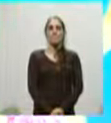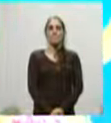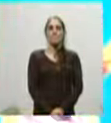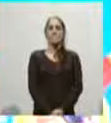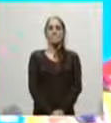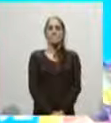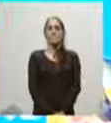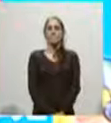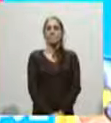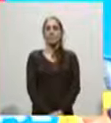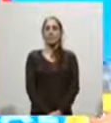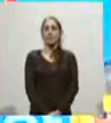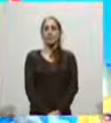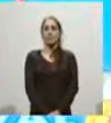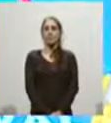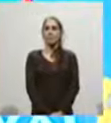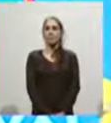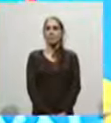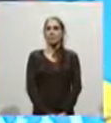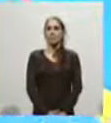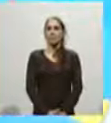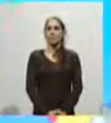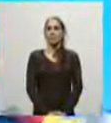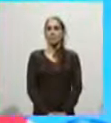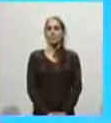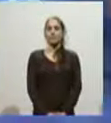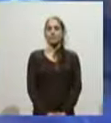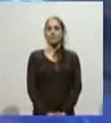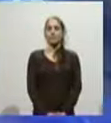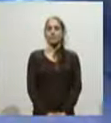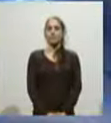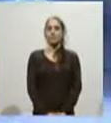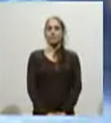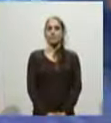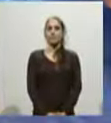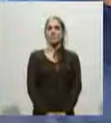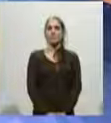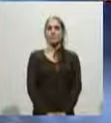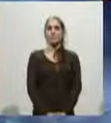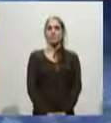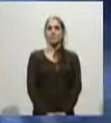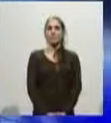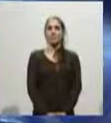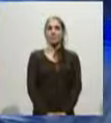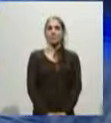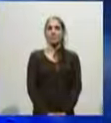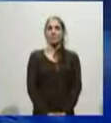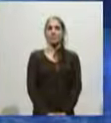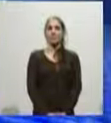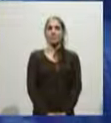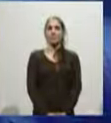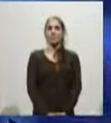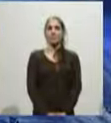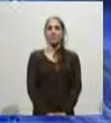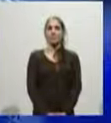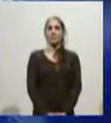puedo. Marte y Plutón alineados a mi favor, plan sideral, no hay espacio para un error. Viajo